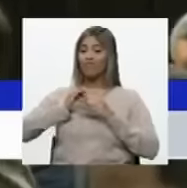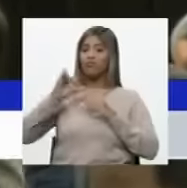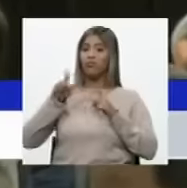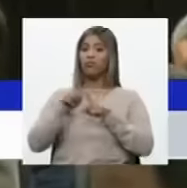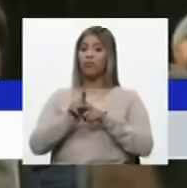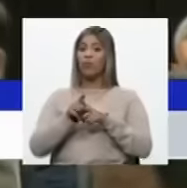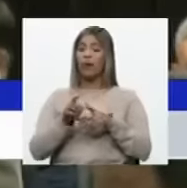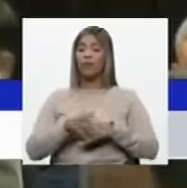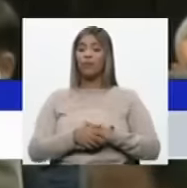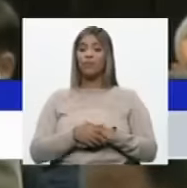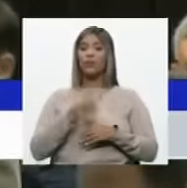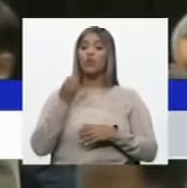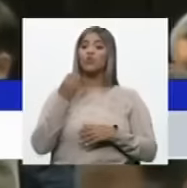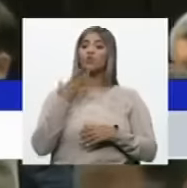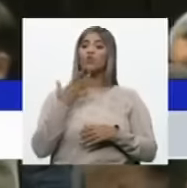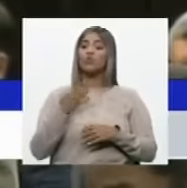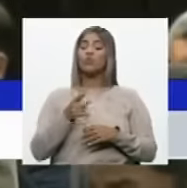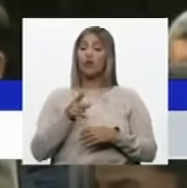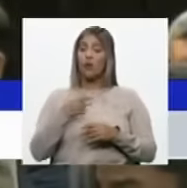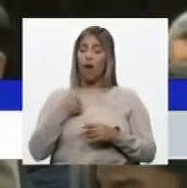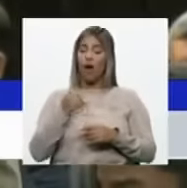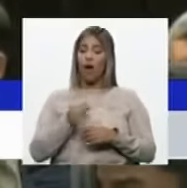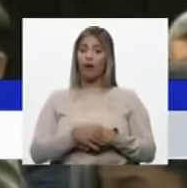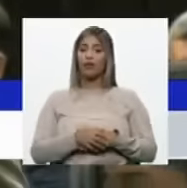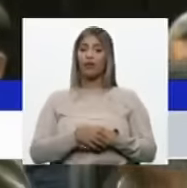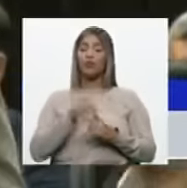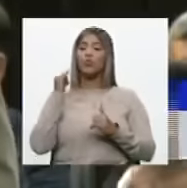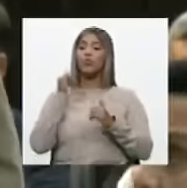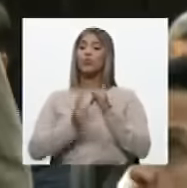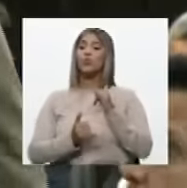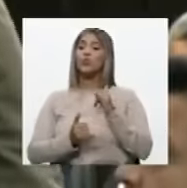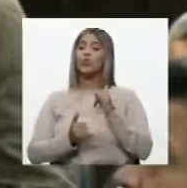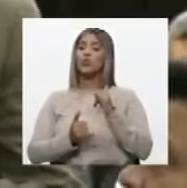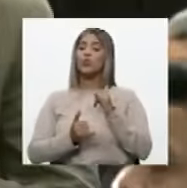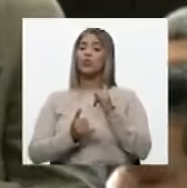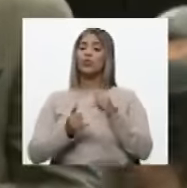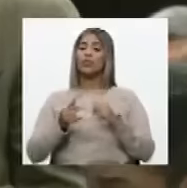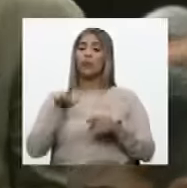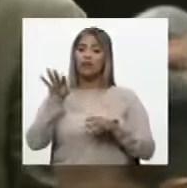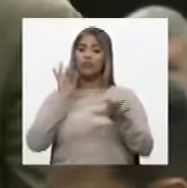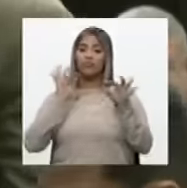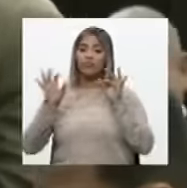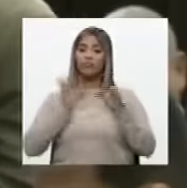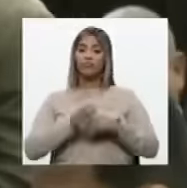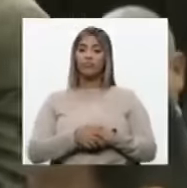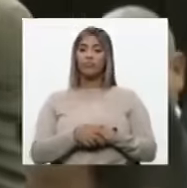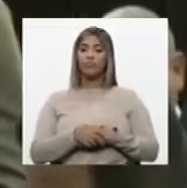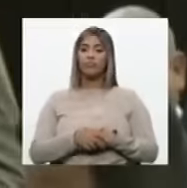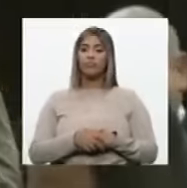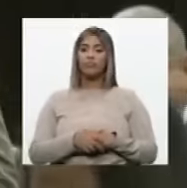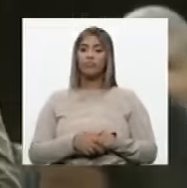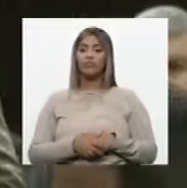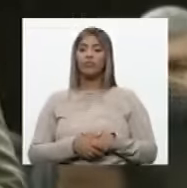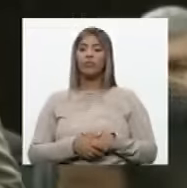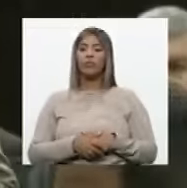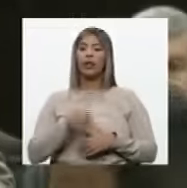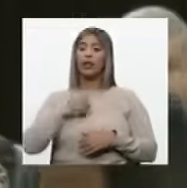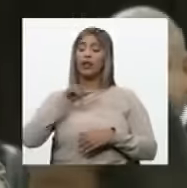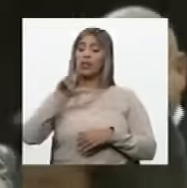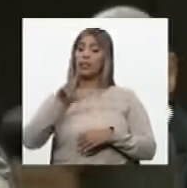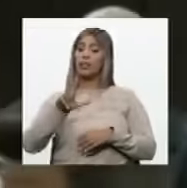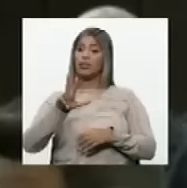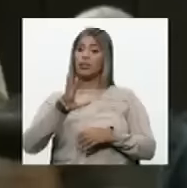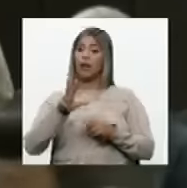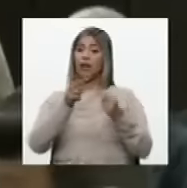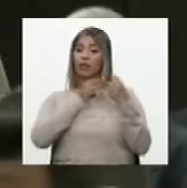creces el número que se obtuvo en la última selección para los 3 cargos que